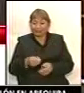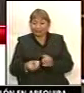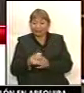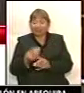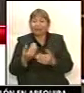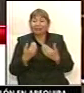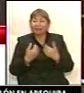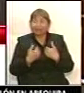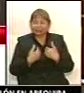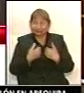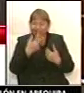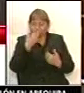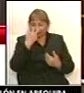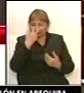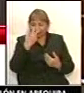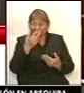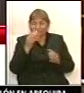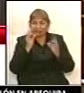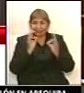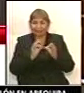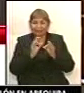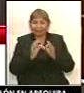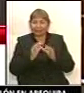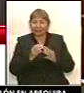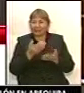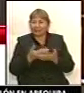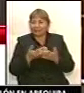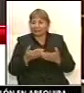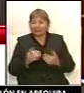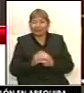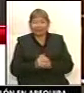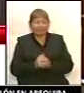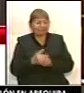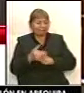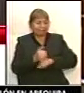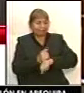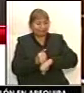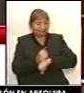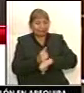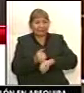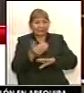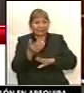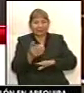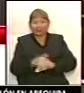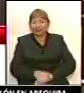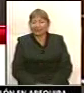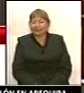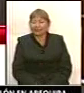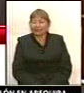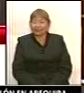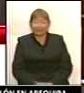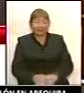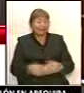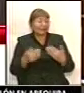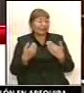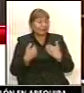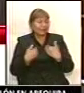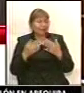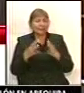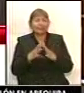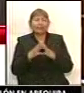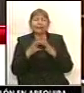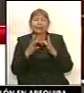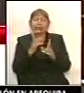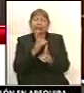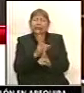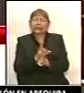haber una buena y excelente calificación, asesoramiento para estos créditos, pero tenemos que tener muchísimo